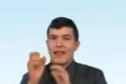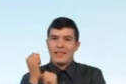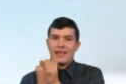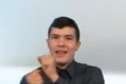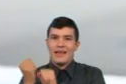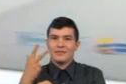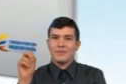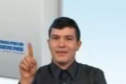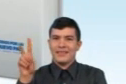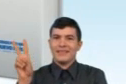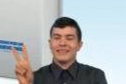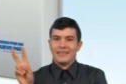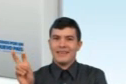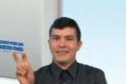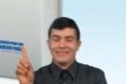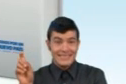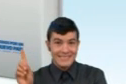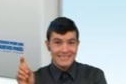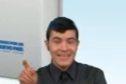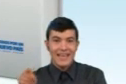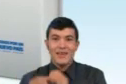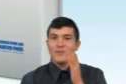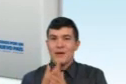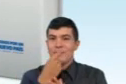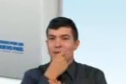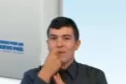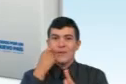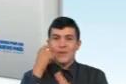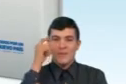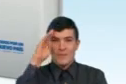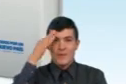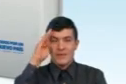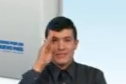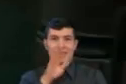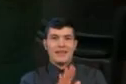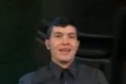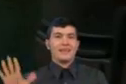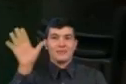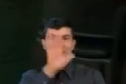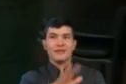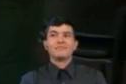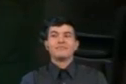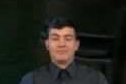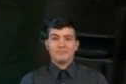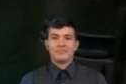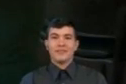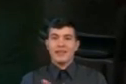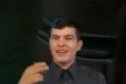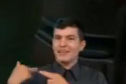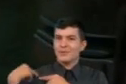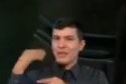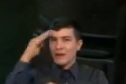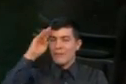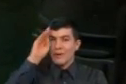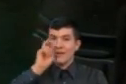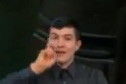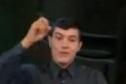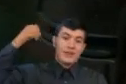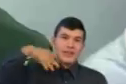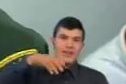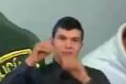se expide el Código Nacional de Policía y Convivencia, esta vez por parte de la Policía de Norte de Santander. Buscamos la forma